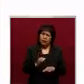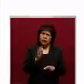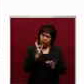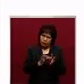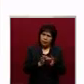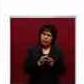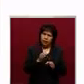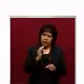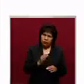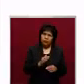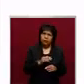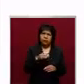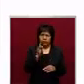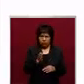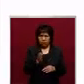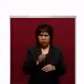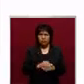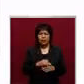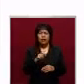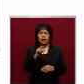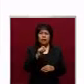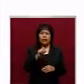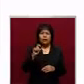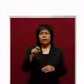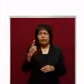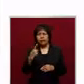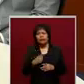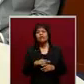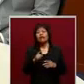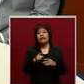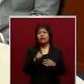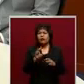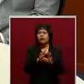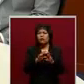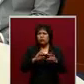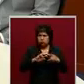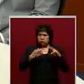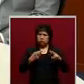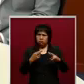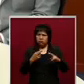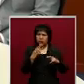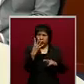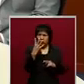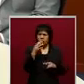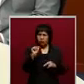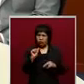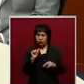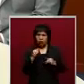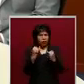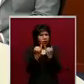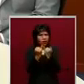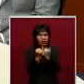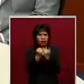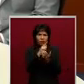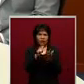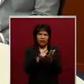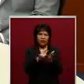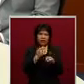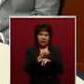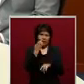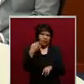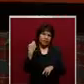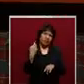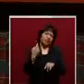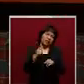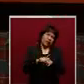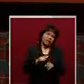escolar 2021. Que tiene un poco que ver con las 4A de la ley del Estado. Exactamente, de educación del Estado. Exactamente. Y les voy